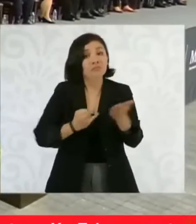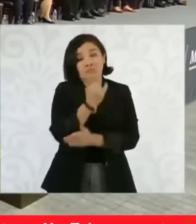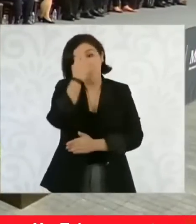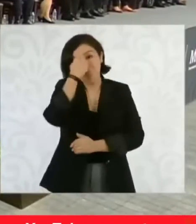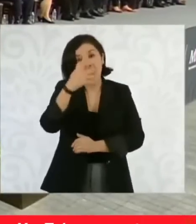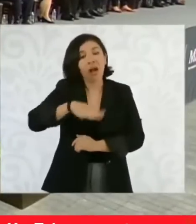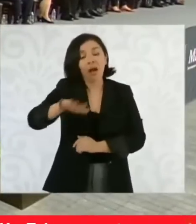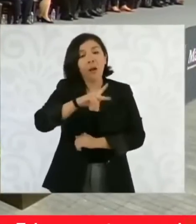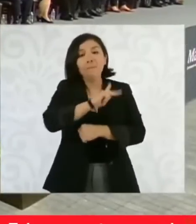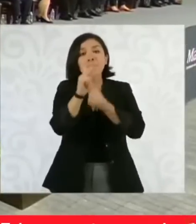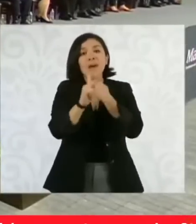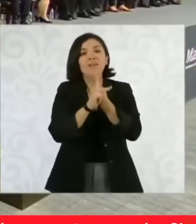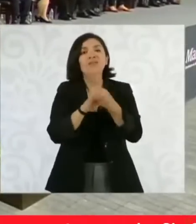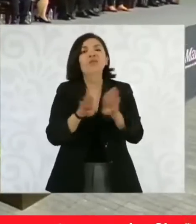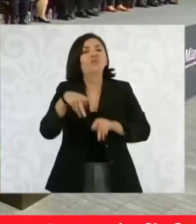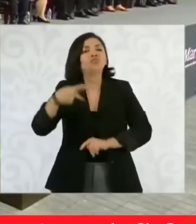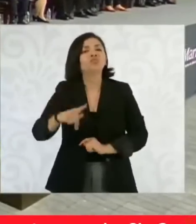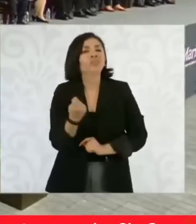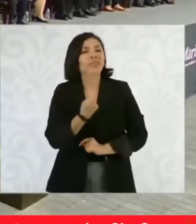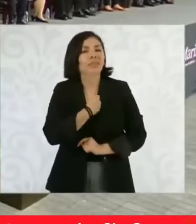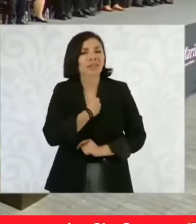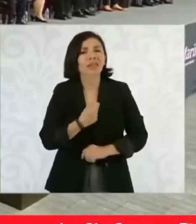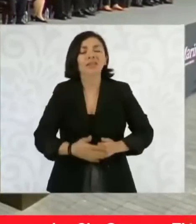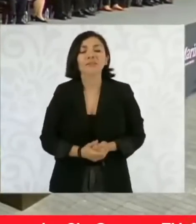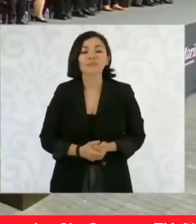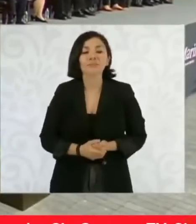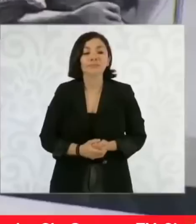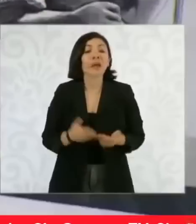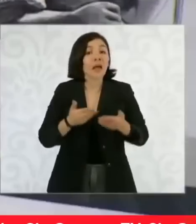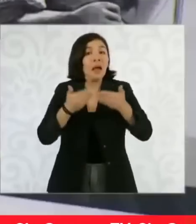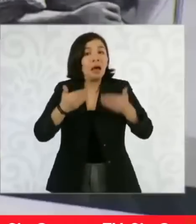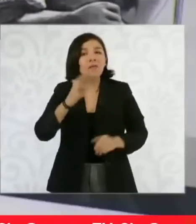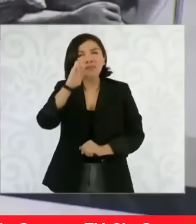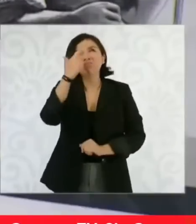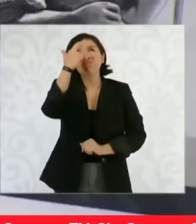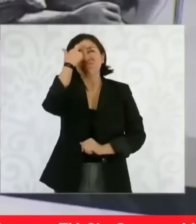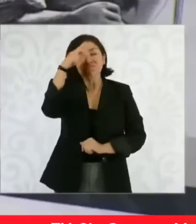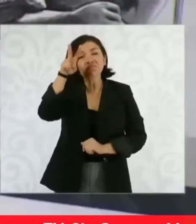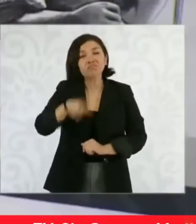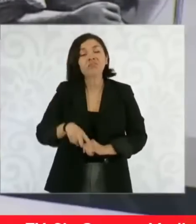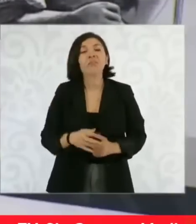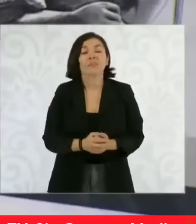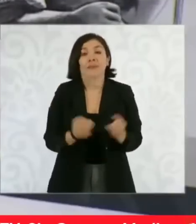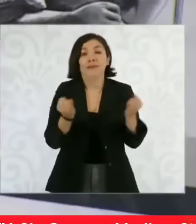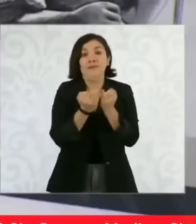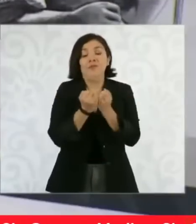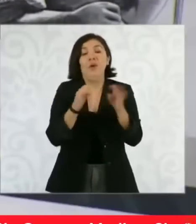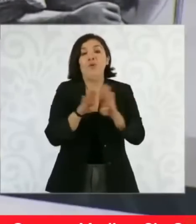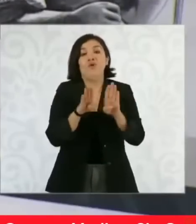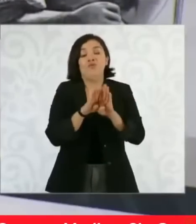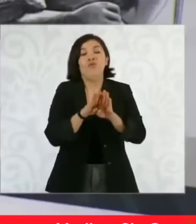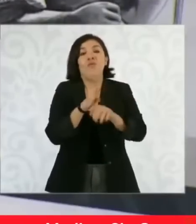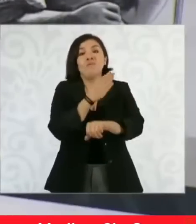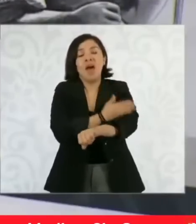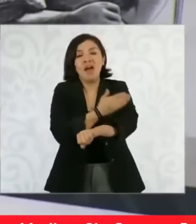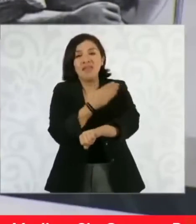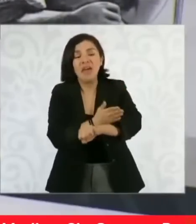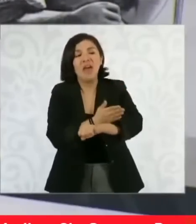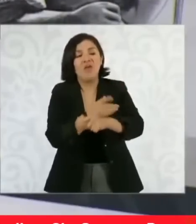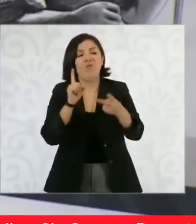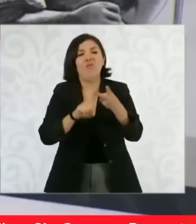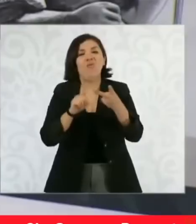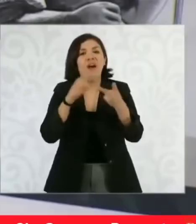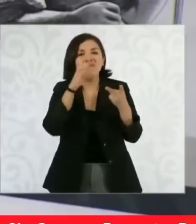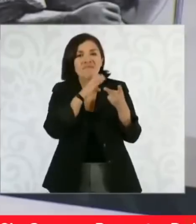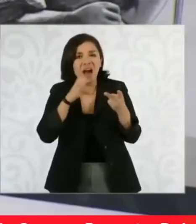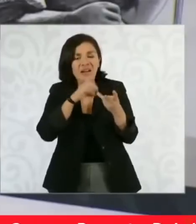como nación. Hoy recordamos que a la par de Francisco I. Madero, Venustiano